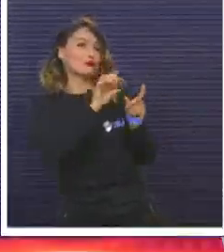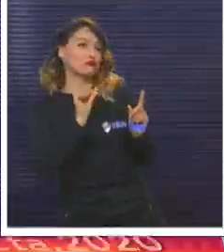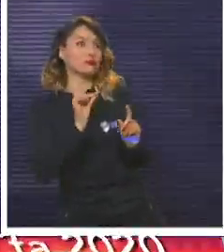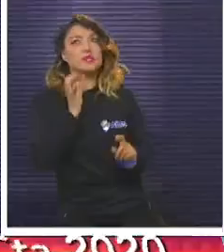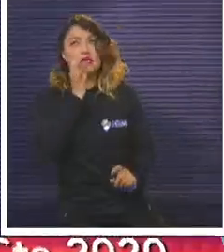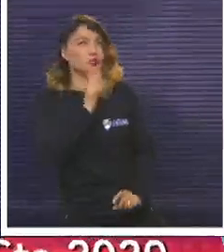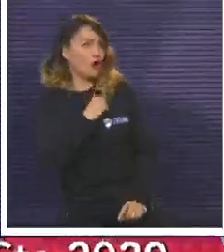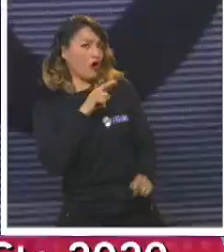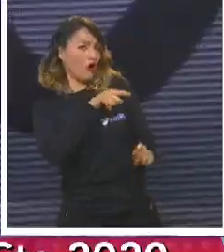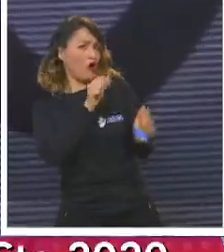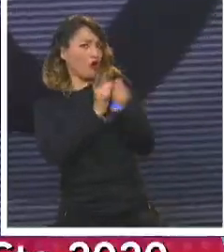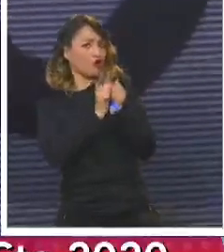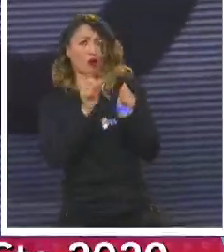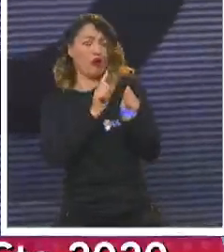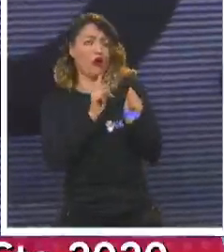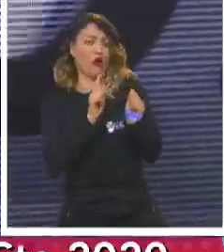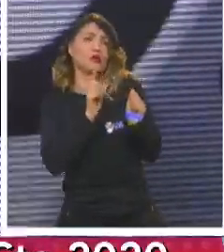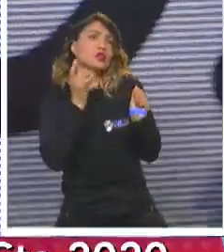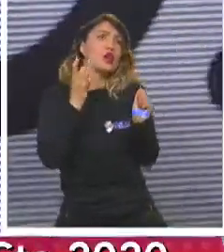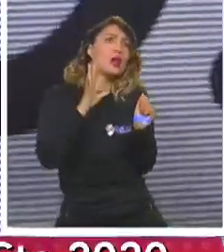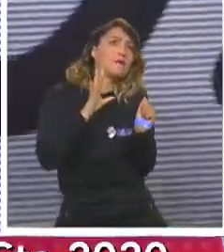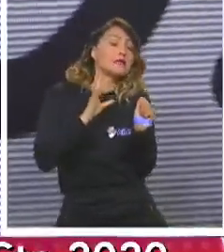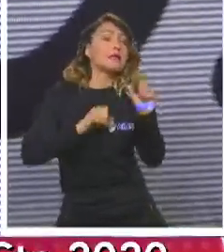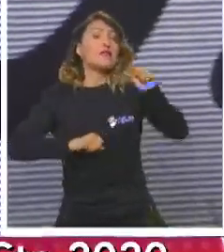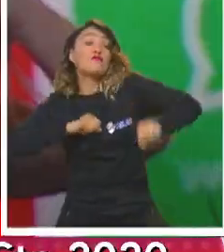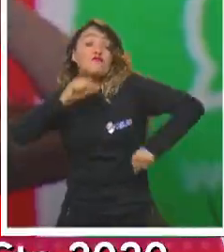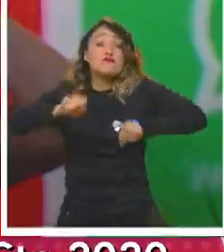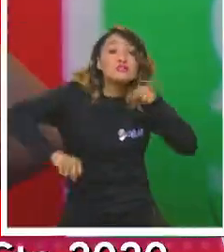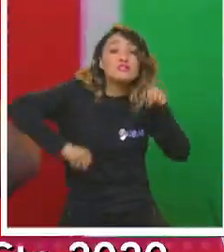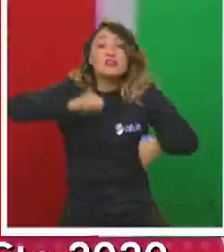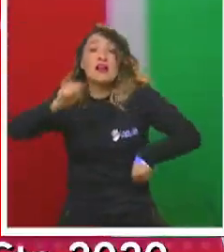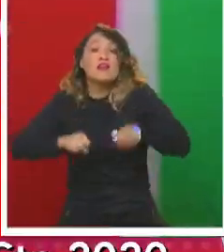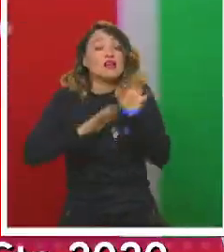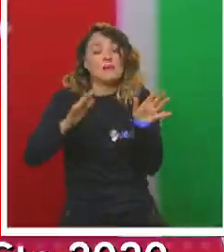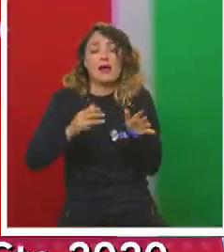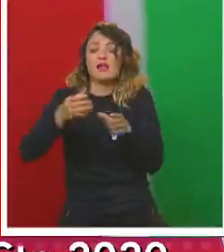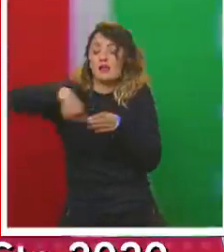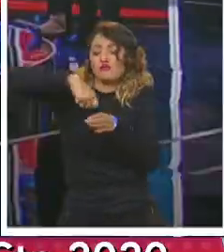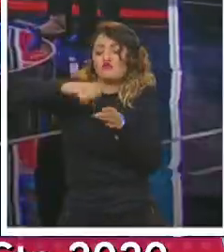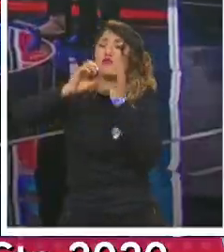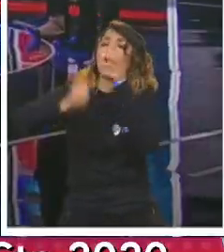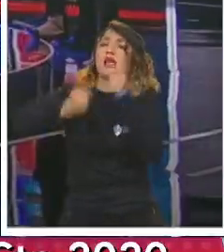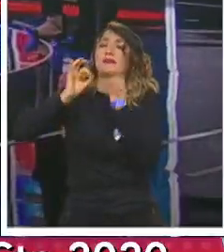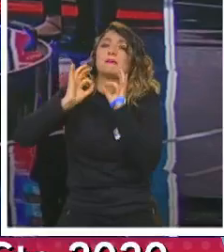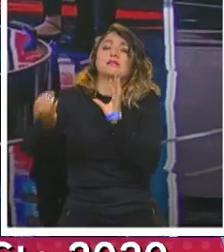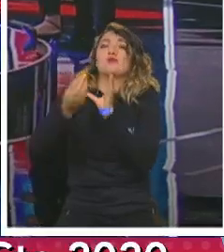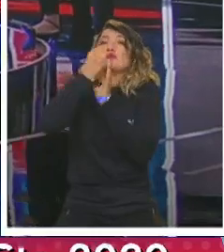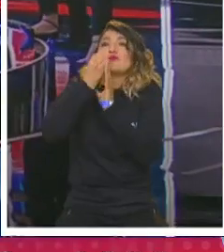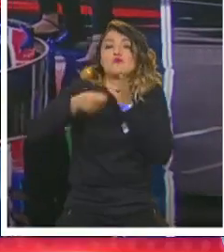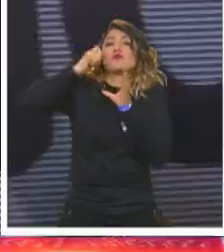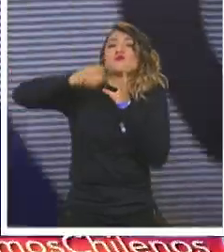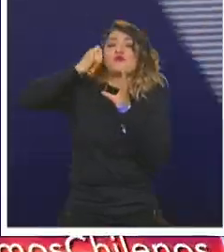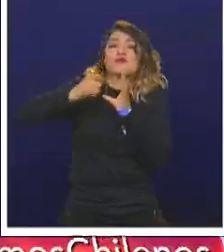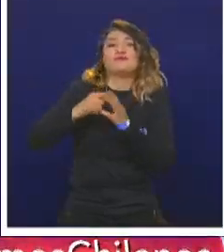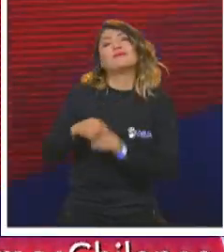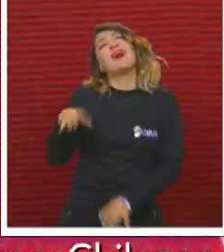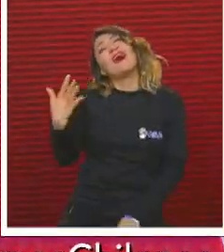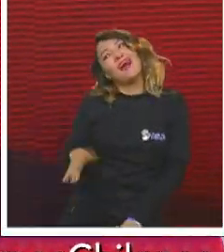nada. Absolutamente nada, solamente bicicleta y el shiver. Ay, que eres tonto